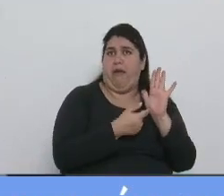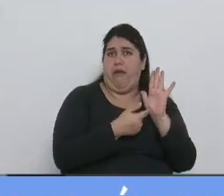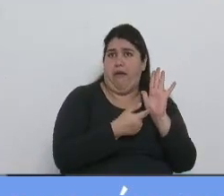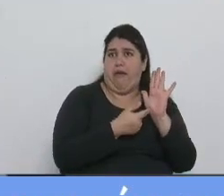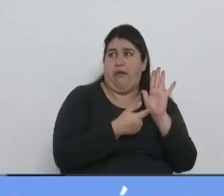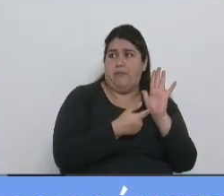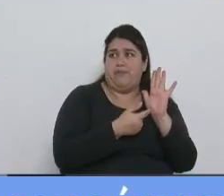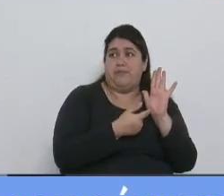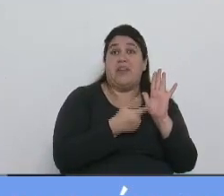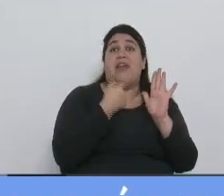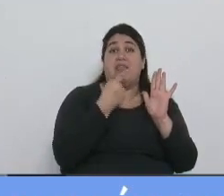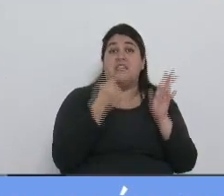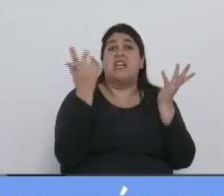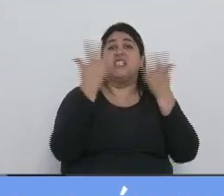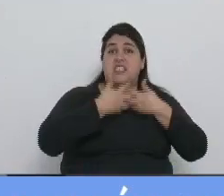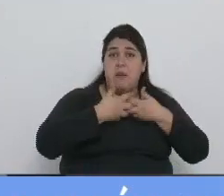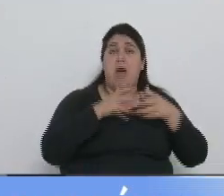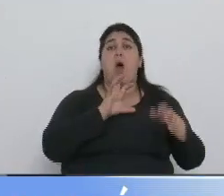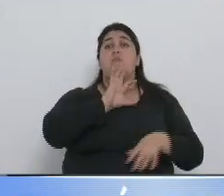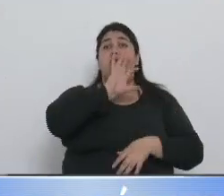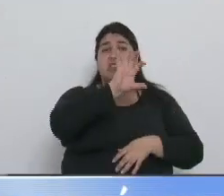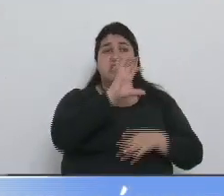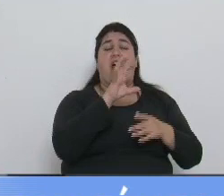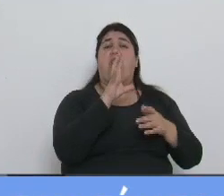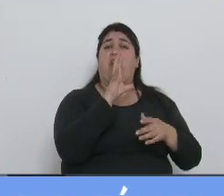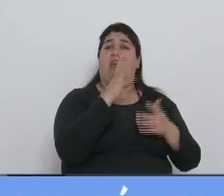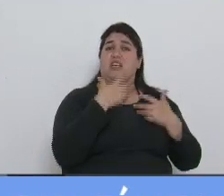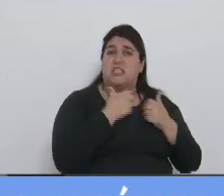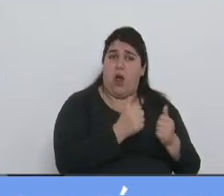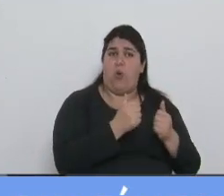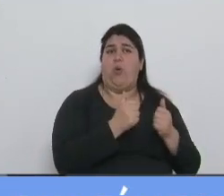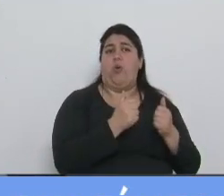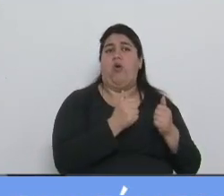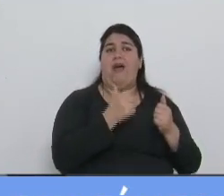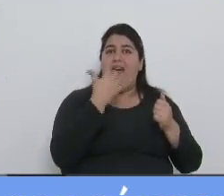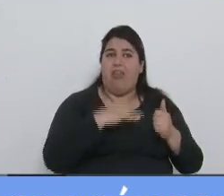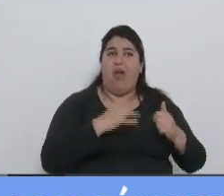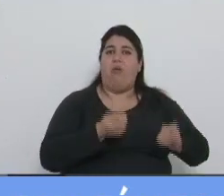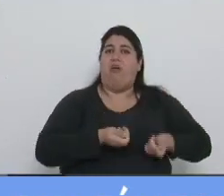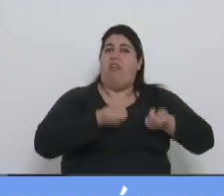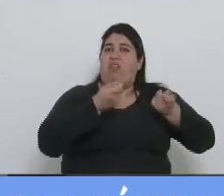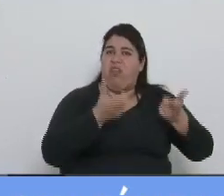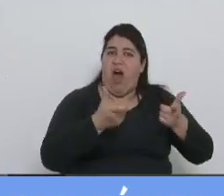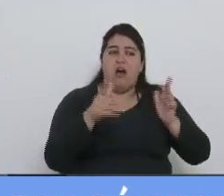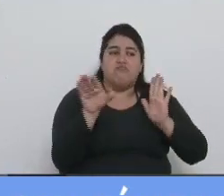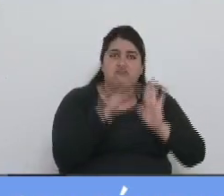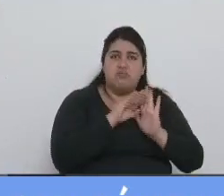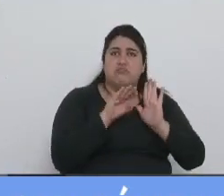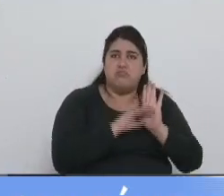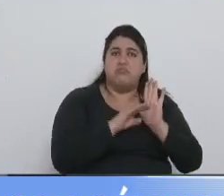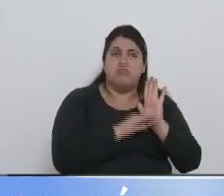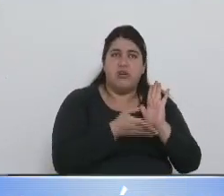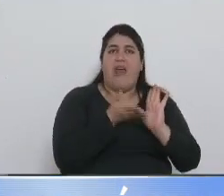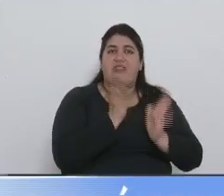que el Sistema Provincial de Salud tiene que garantizar el cumplimiento de las obligaciones